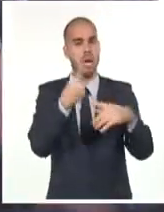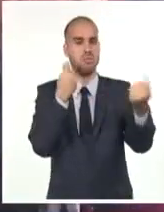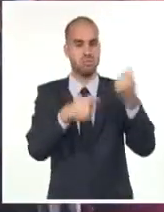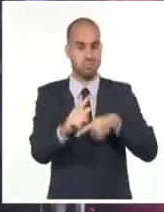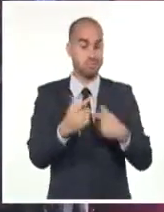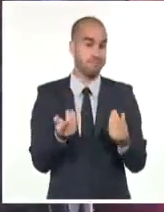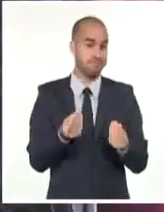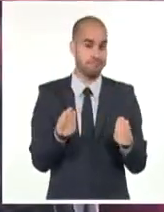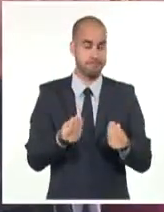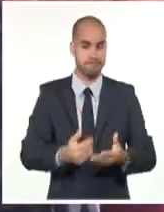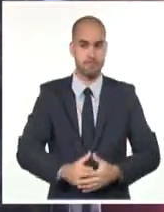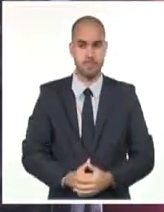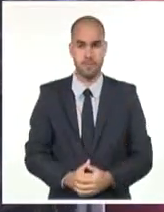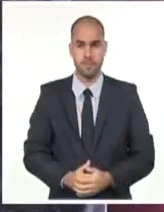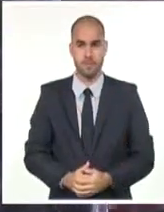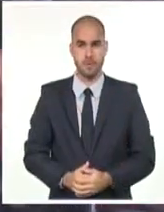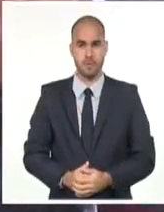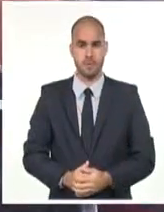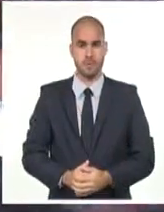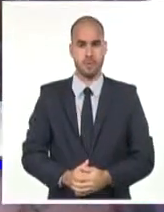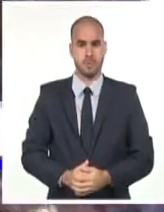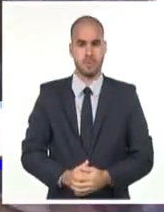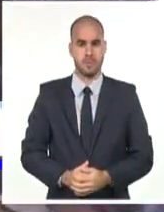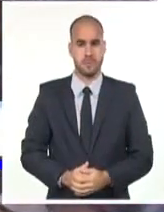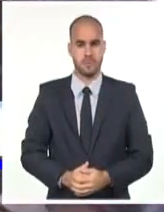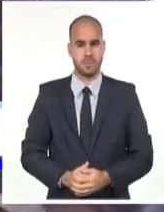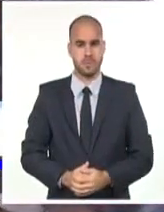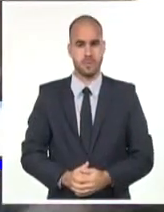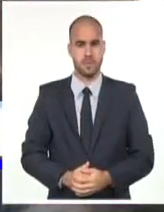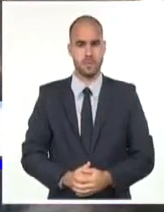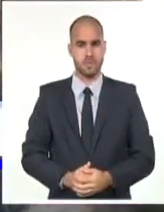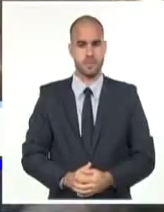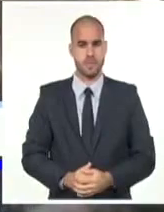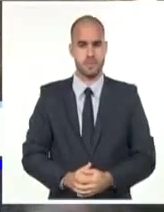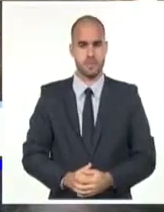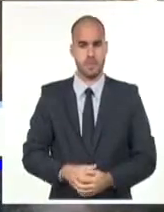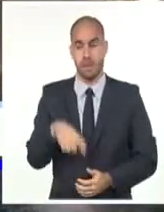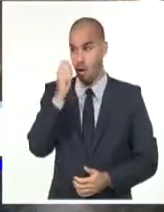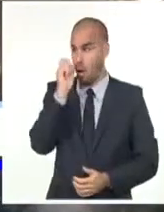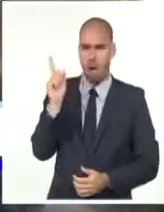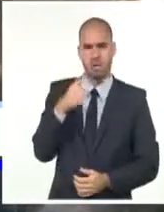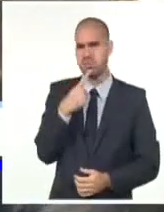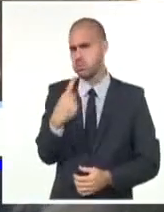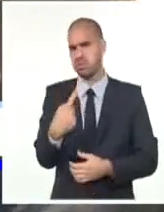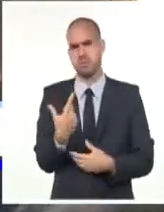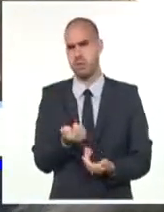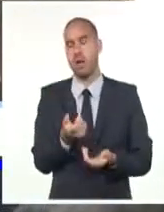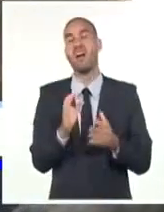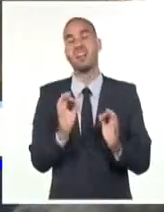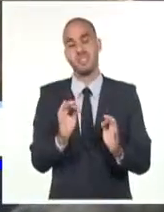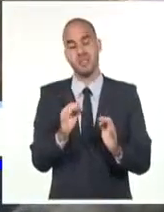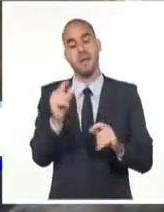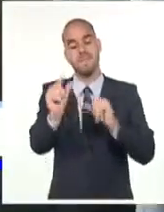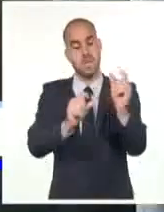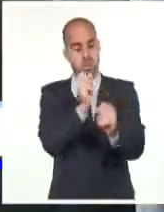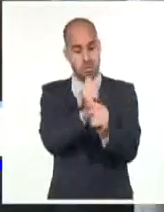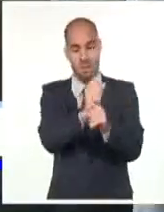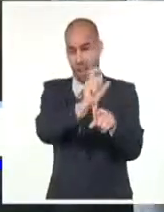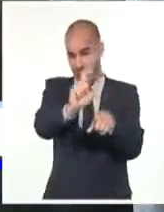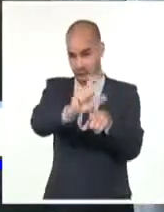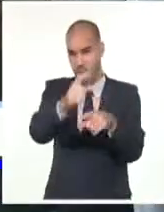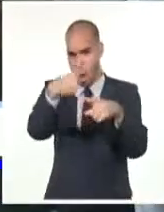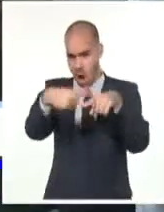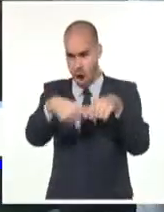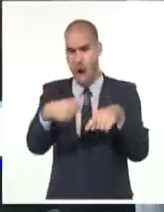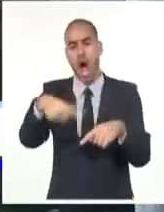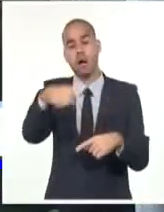El miembro del secretariado del Comité Central del Partido, Félix Duarte Sortega, coincidió con productores en la necesidad de aprovechar reservas